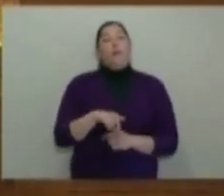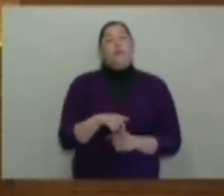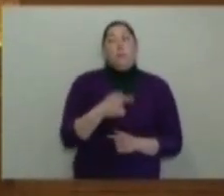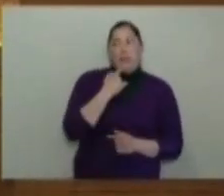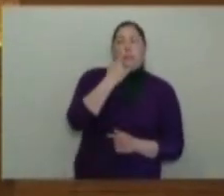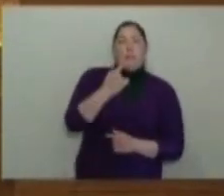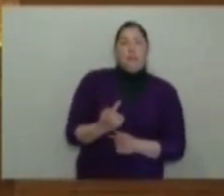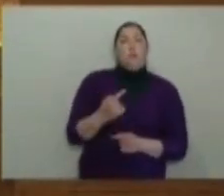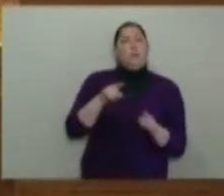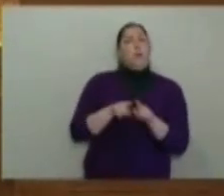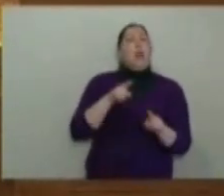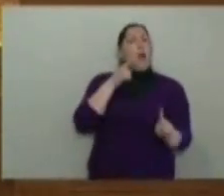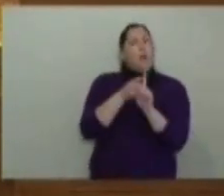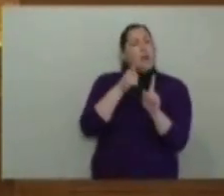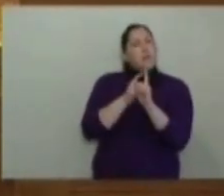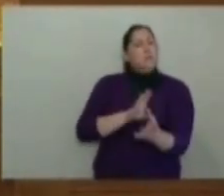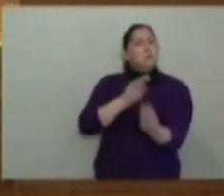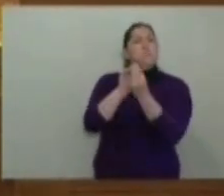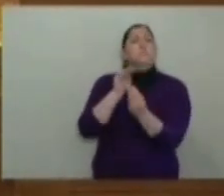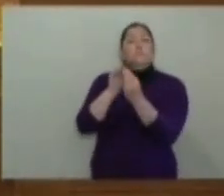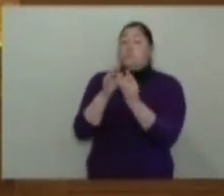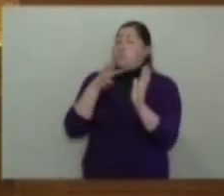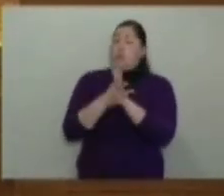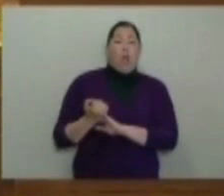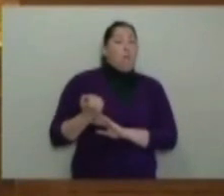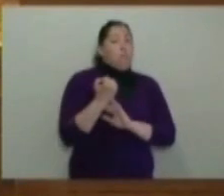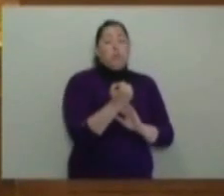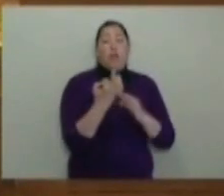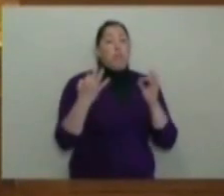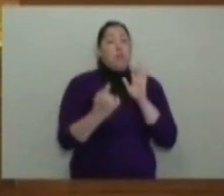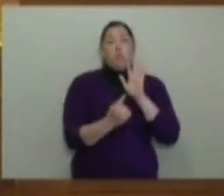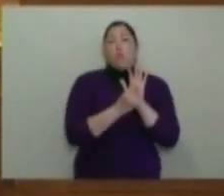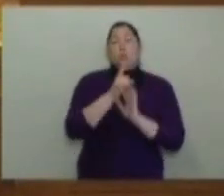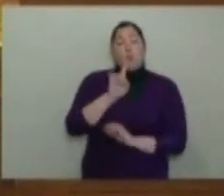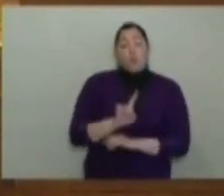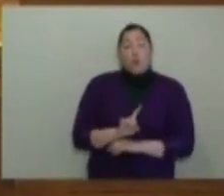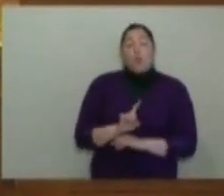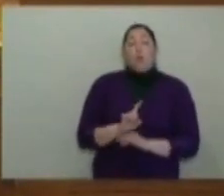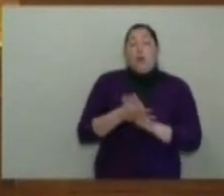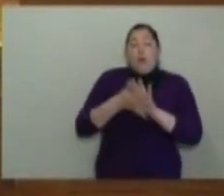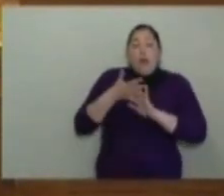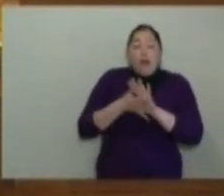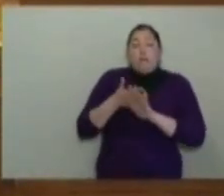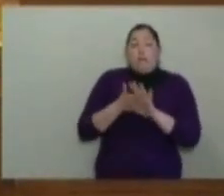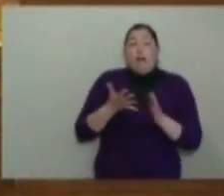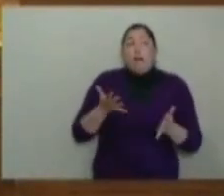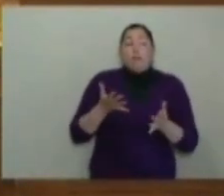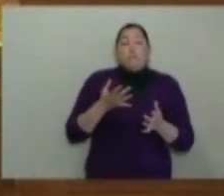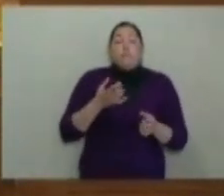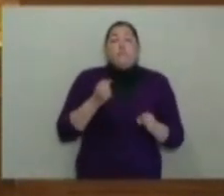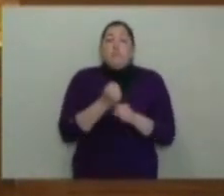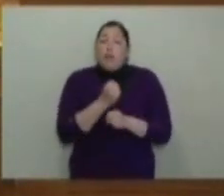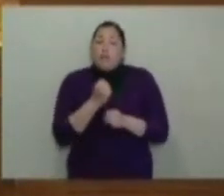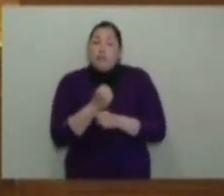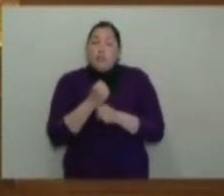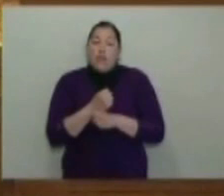coincide con esos objetivos no podemos más que apoyarlo no el primer punto se habla de de que la la actividad de